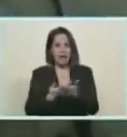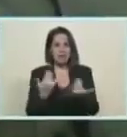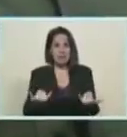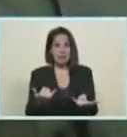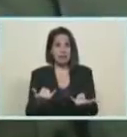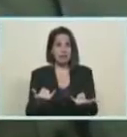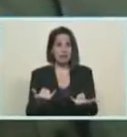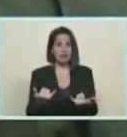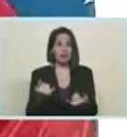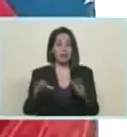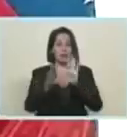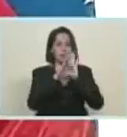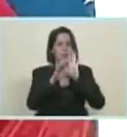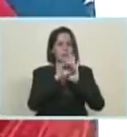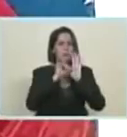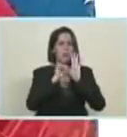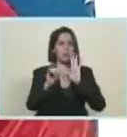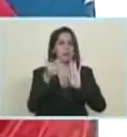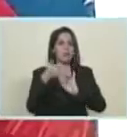Constituyente.